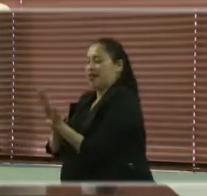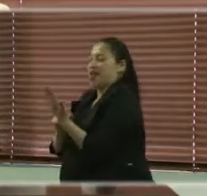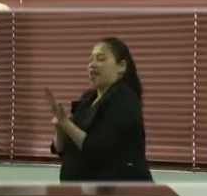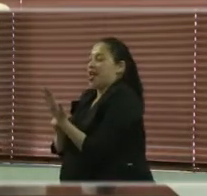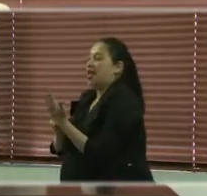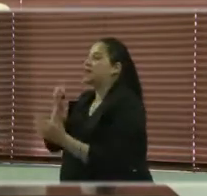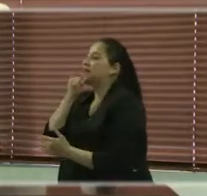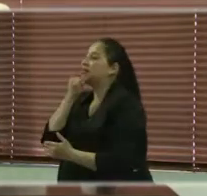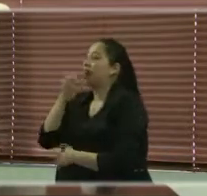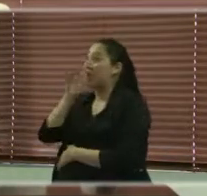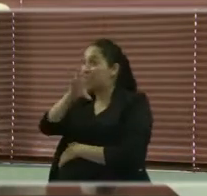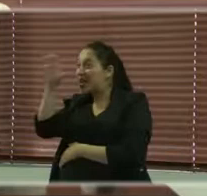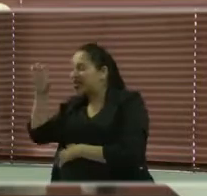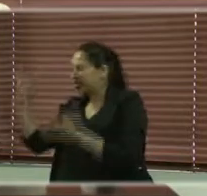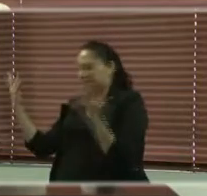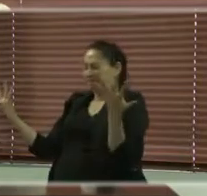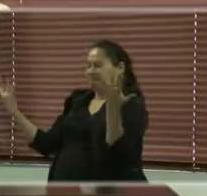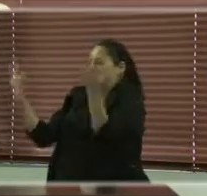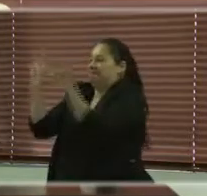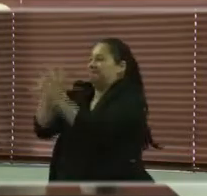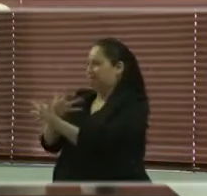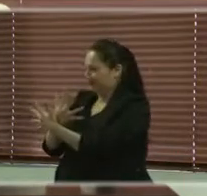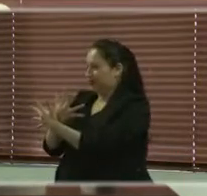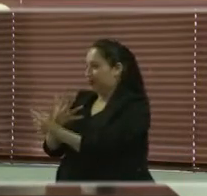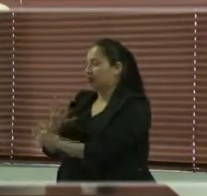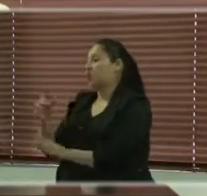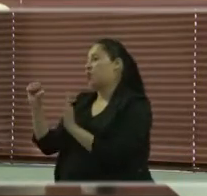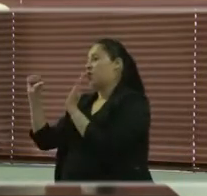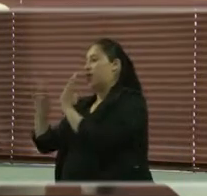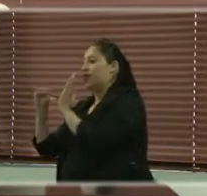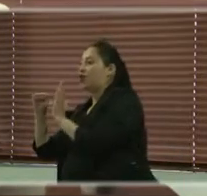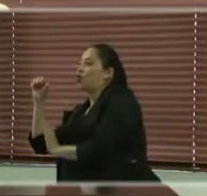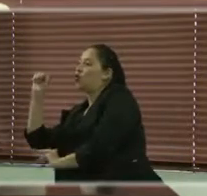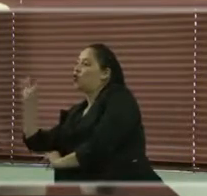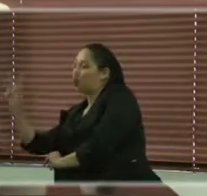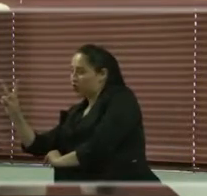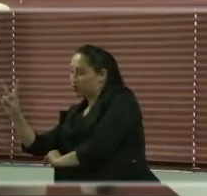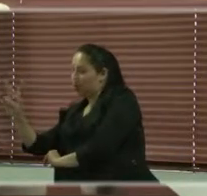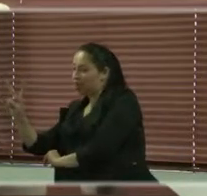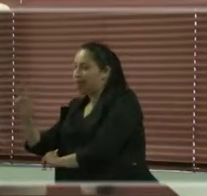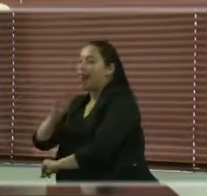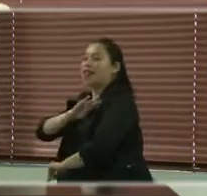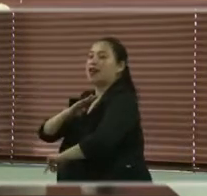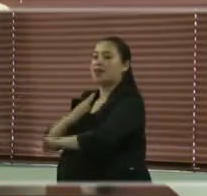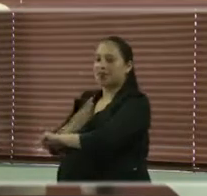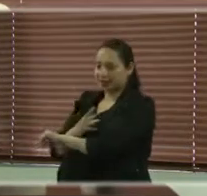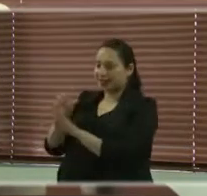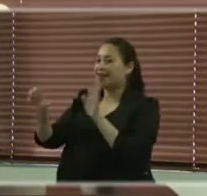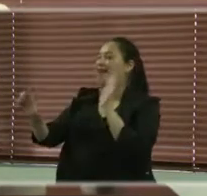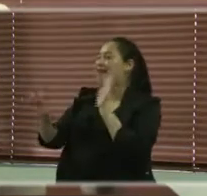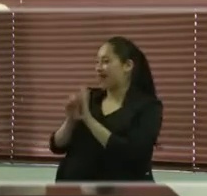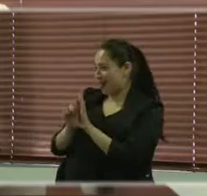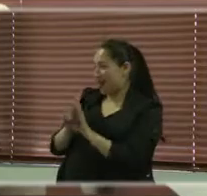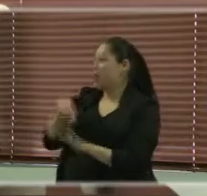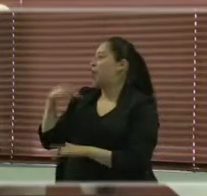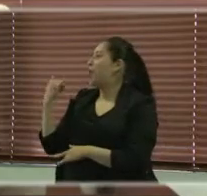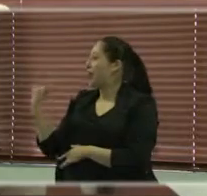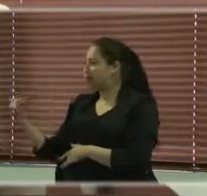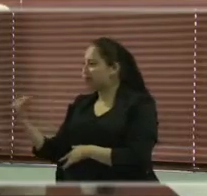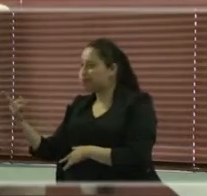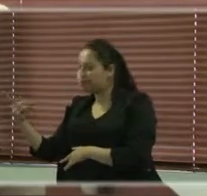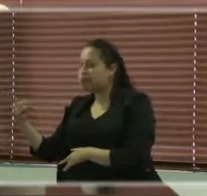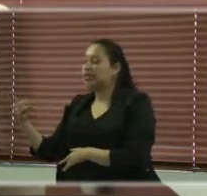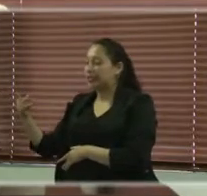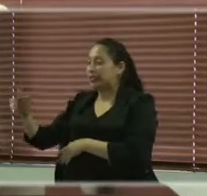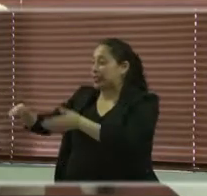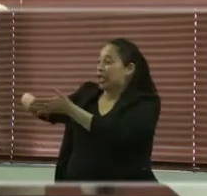eso se da por ejemplo con el tema de del artículo 12 verdad la capacidad legal y de hecho ese fue el primer comentario general que se adoptó porque era